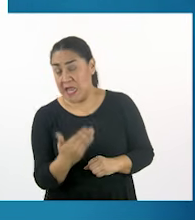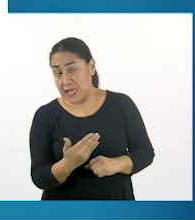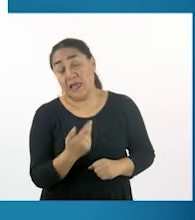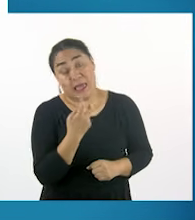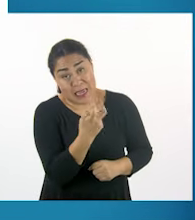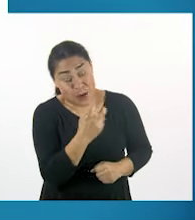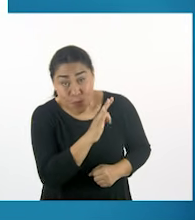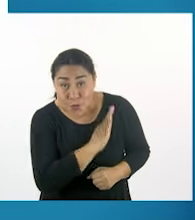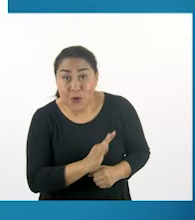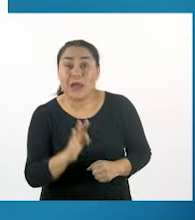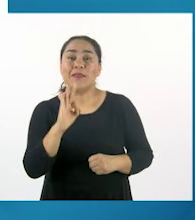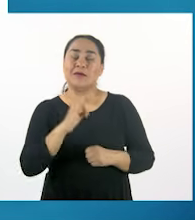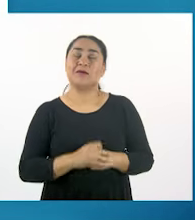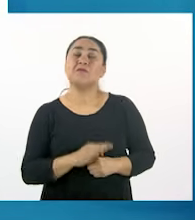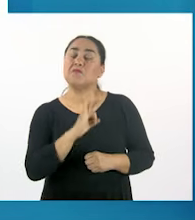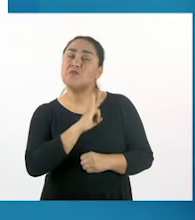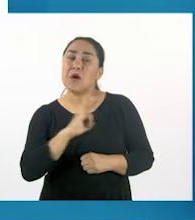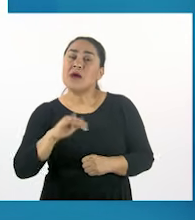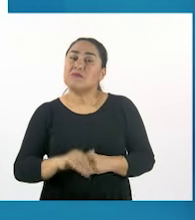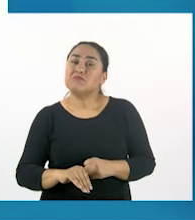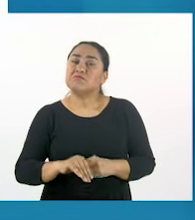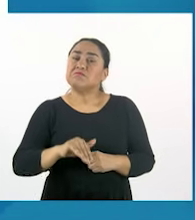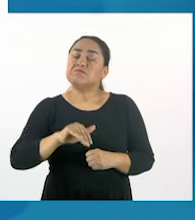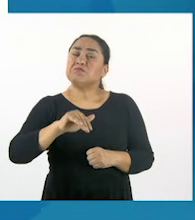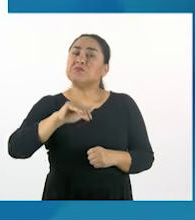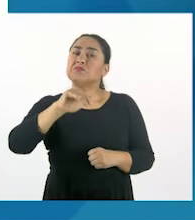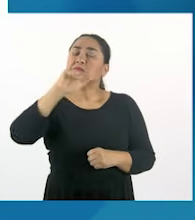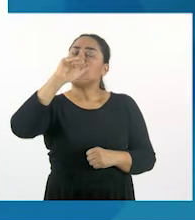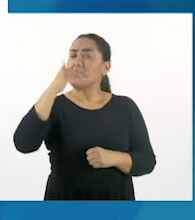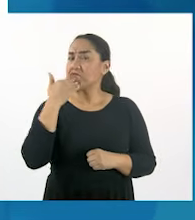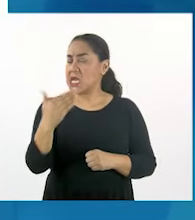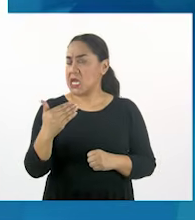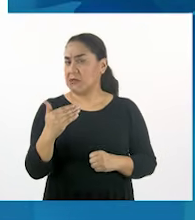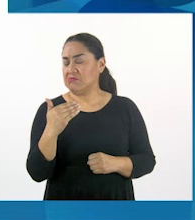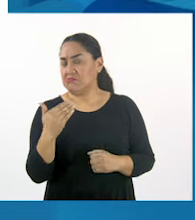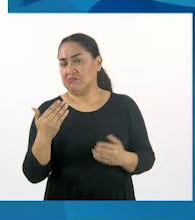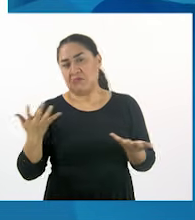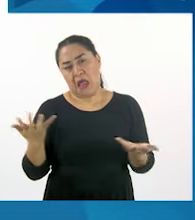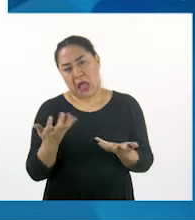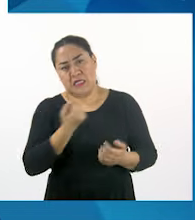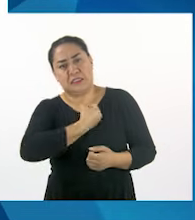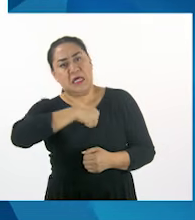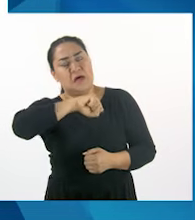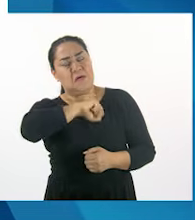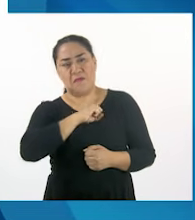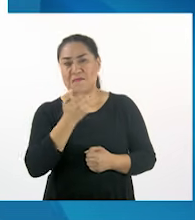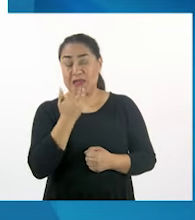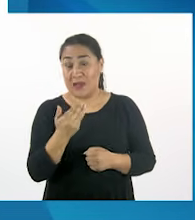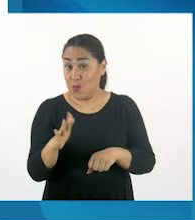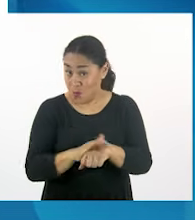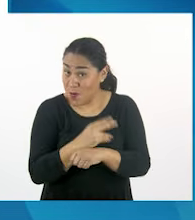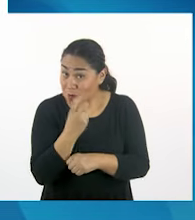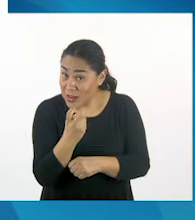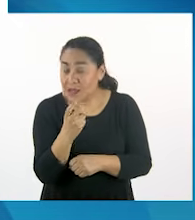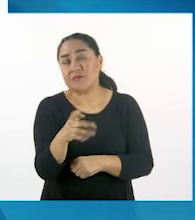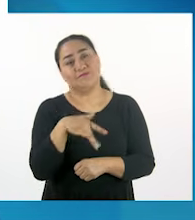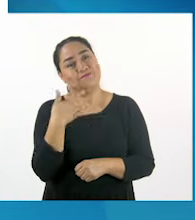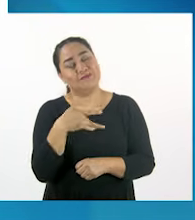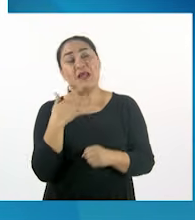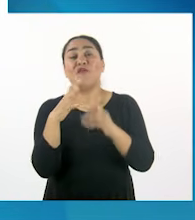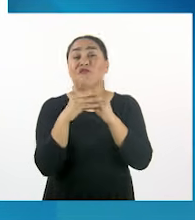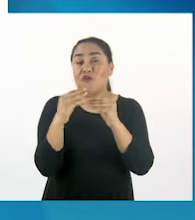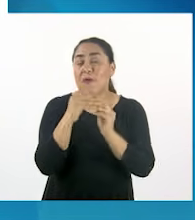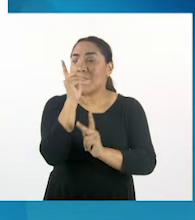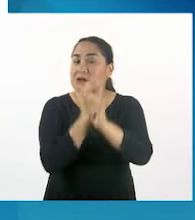que permite un adecuado crecimiento, desarrollo y estado de salud. Por eso debemos de comer muchas